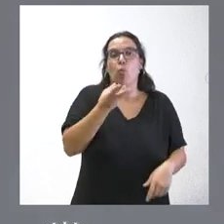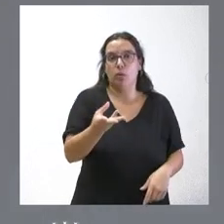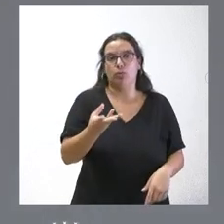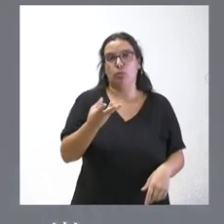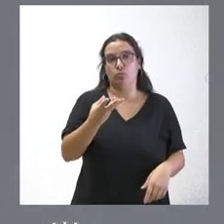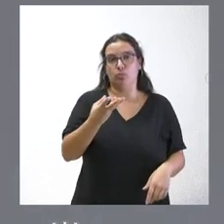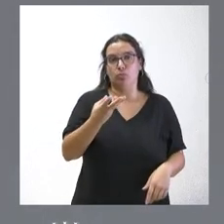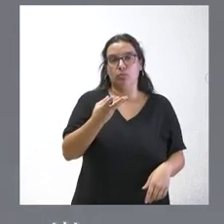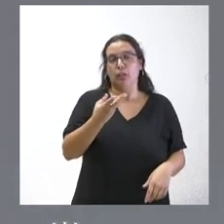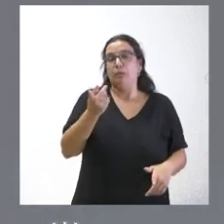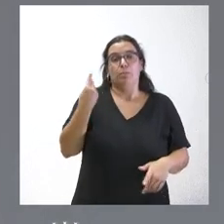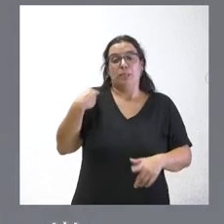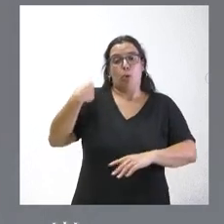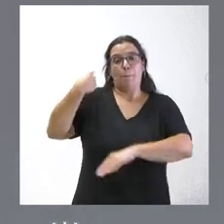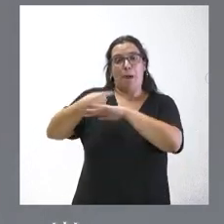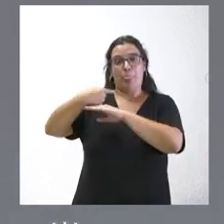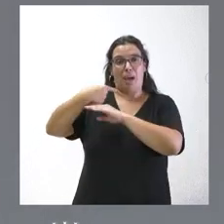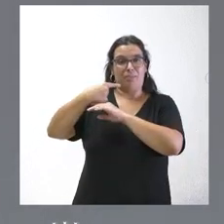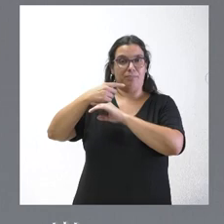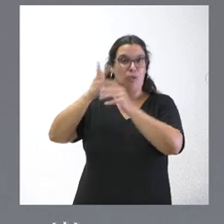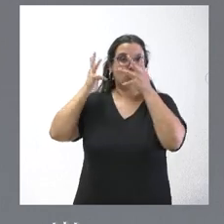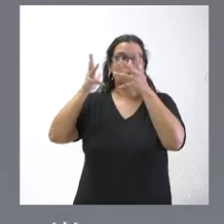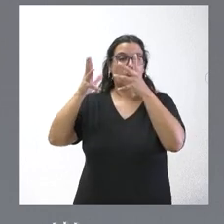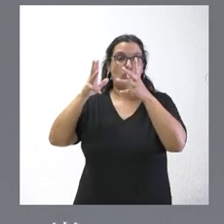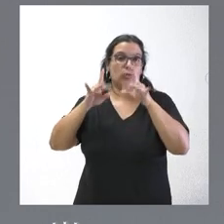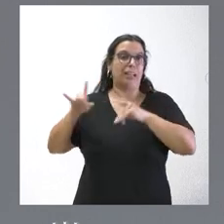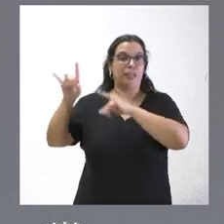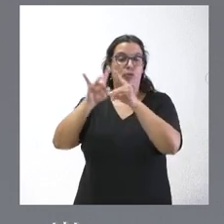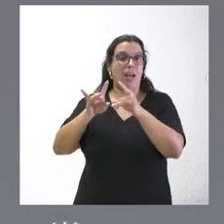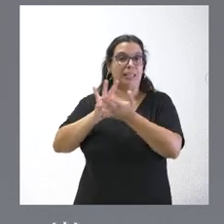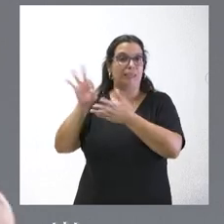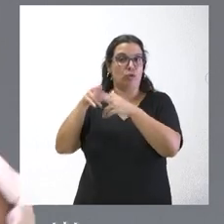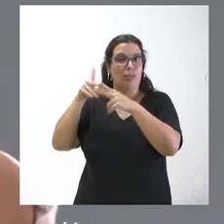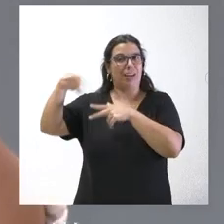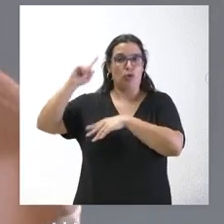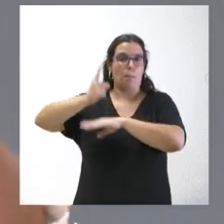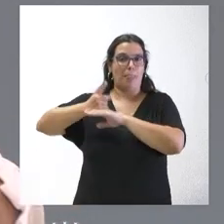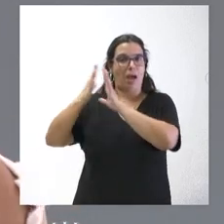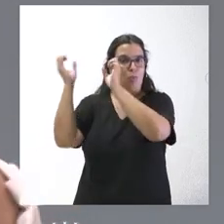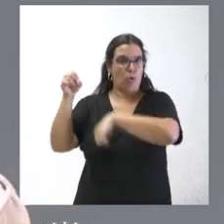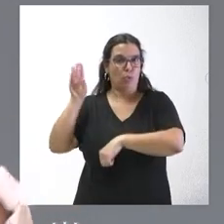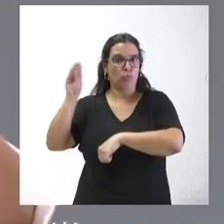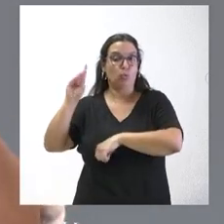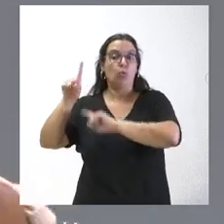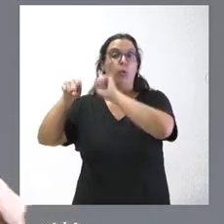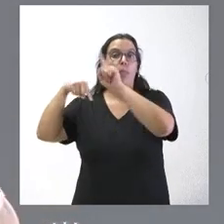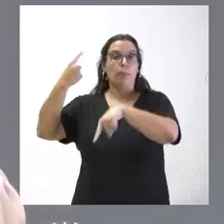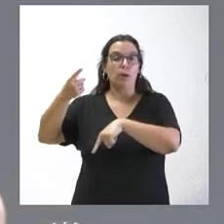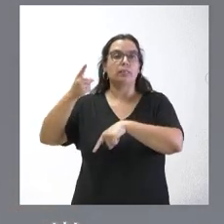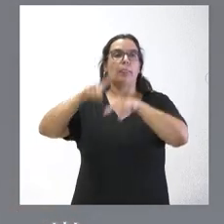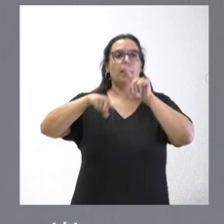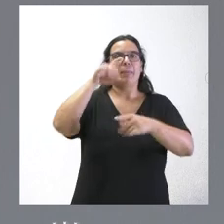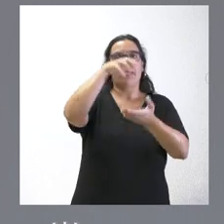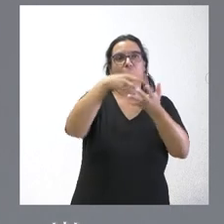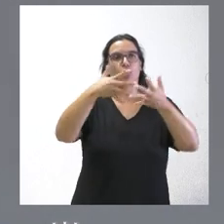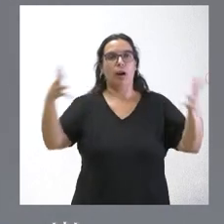en cada centro eso viene marcado por el consejo de por el consejo territorial luego los centros dependiendo del tamaño y